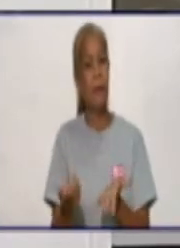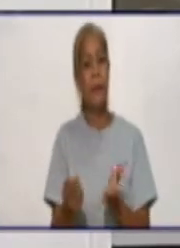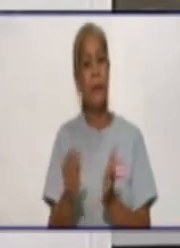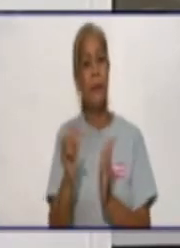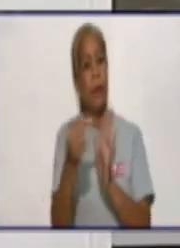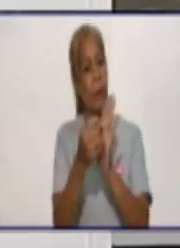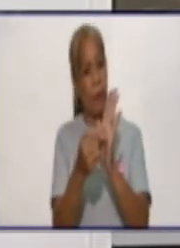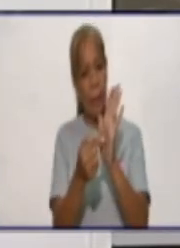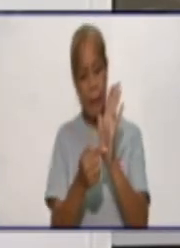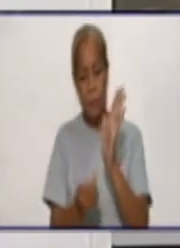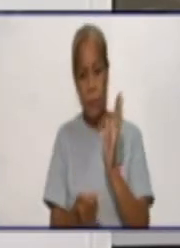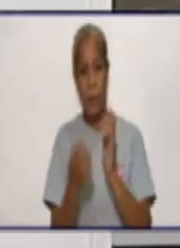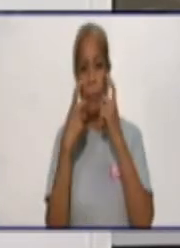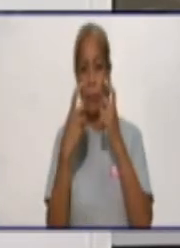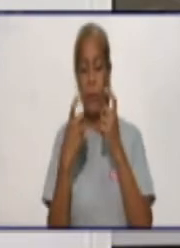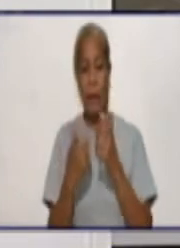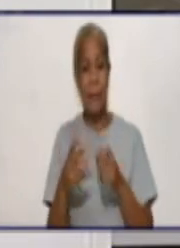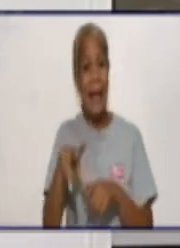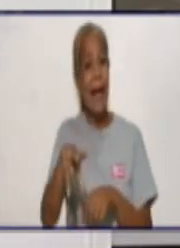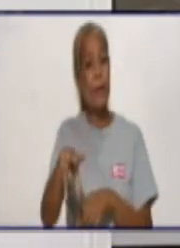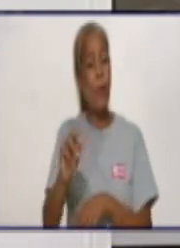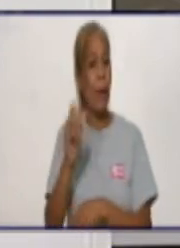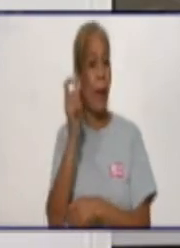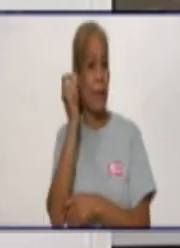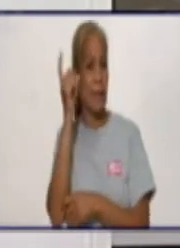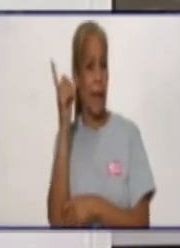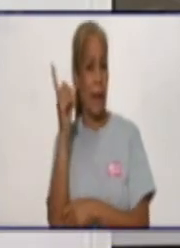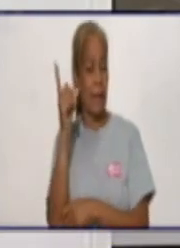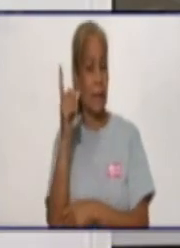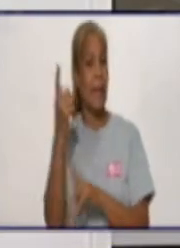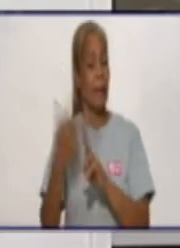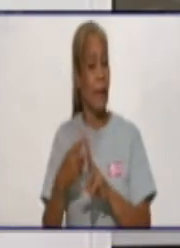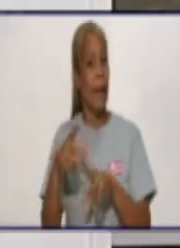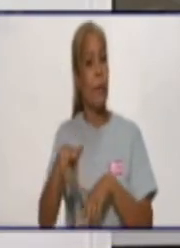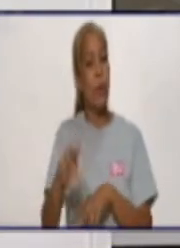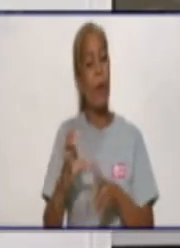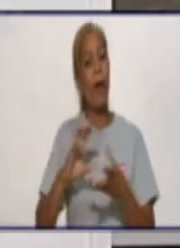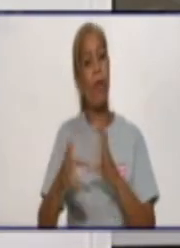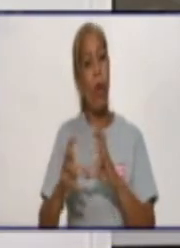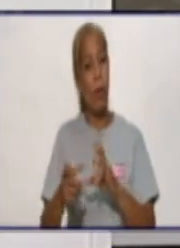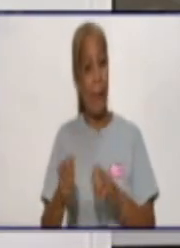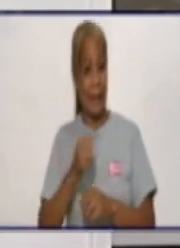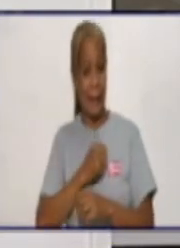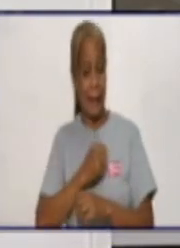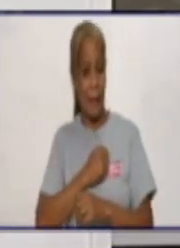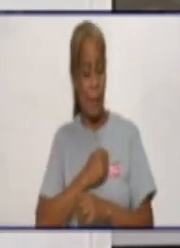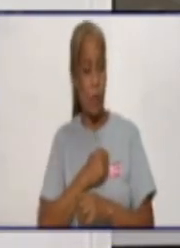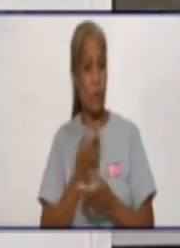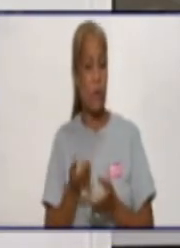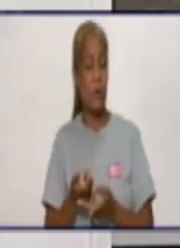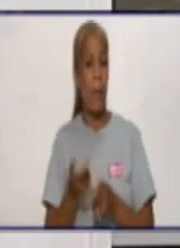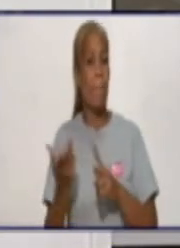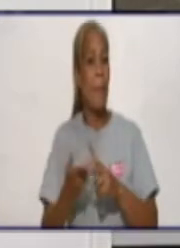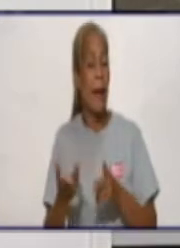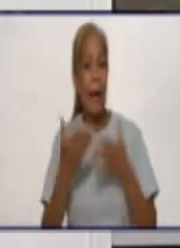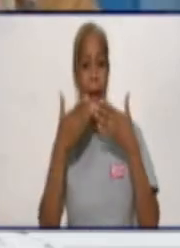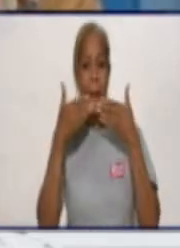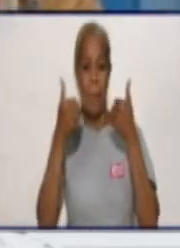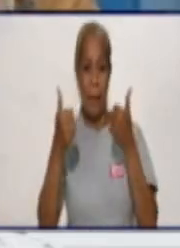nuevas políticas las nuevas ideas las nuevas formas que tenemos y que estamos adquiriendo y que tienen que ser para bien y para mejor de nuestro pueblo